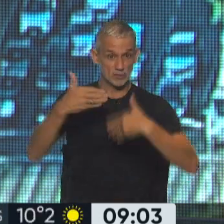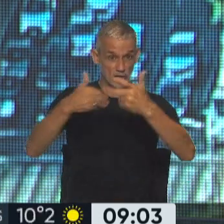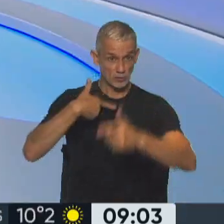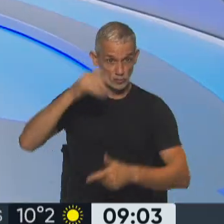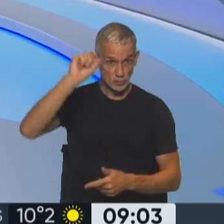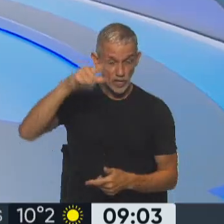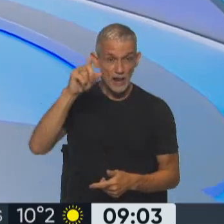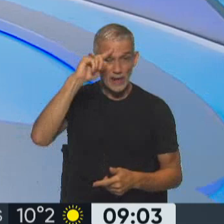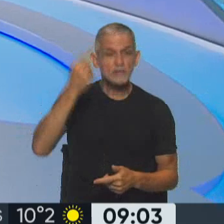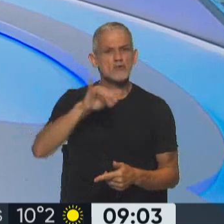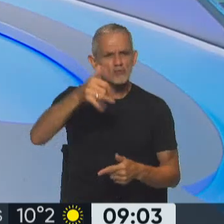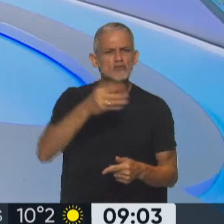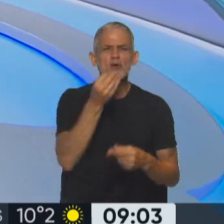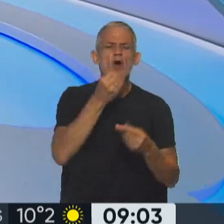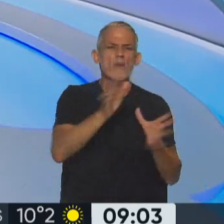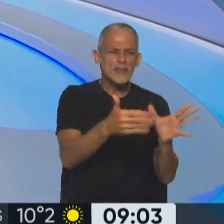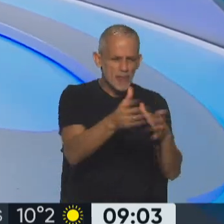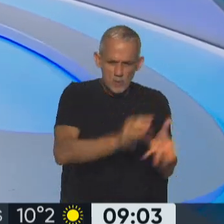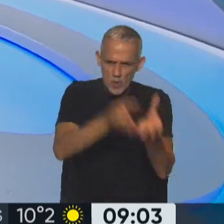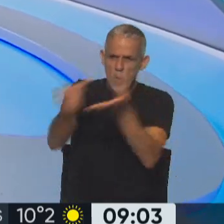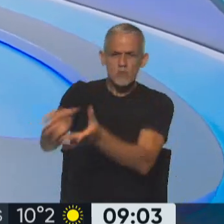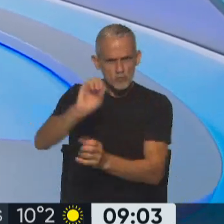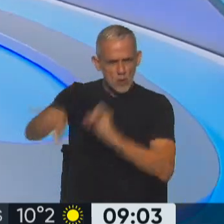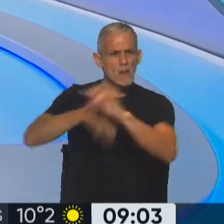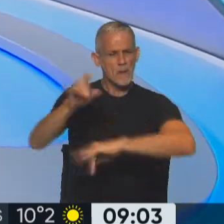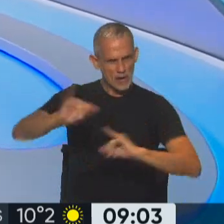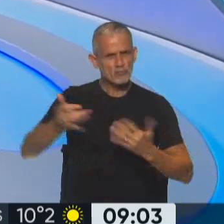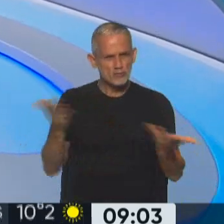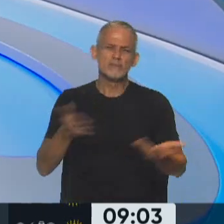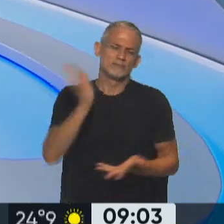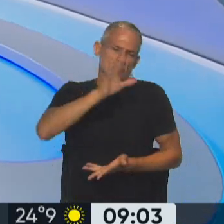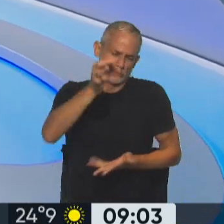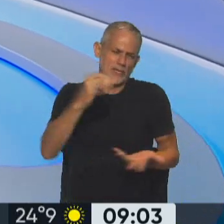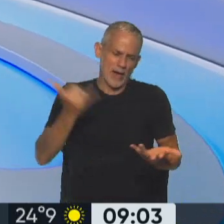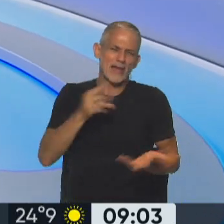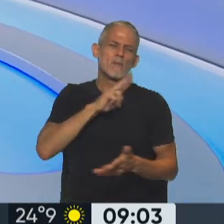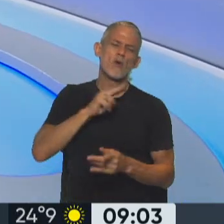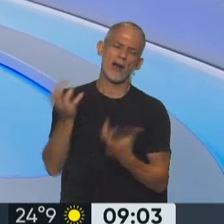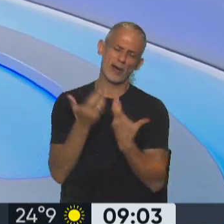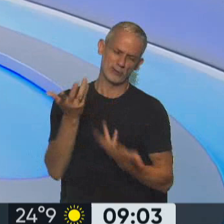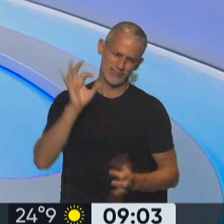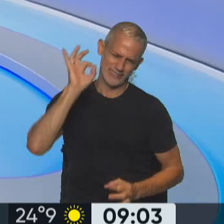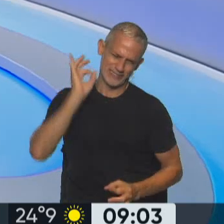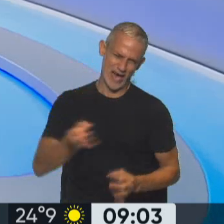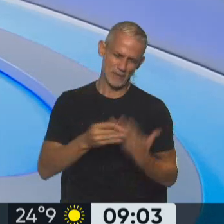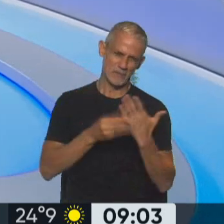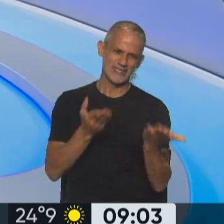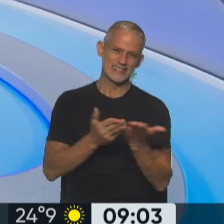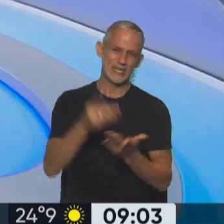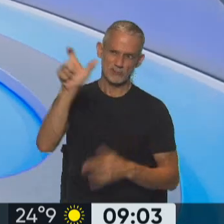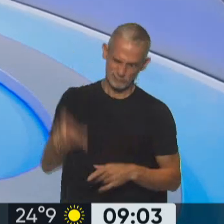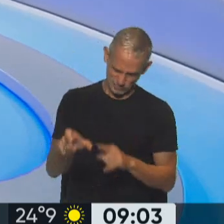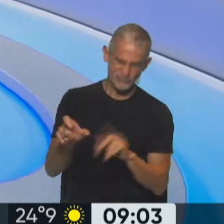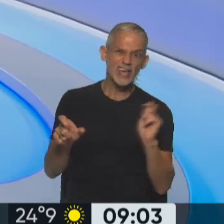de la Nación envía alimentos para que nosotras cocinemos. Claro, o sea, todo el mundo sabe que hay cocineras, todo el mundo sabe que alguien cocina